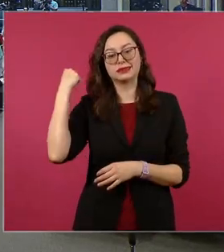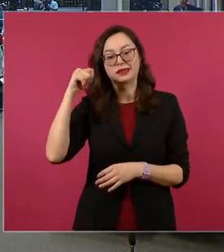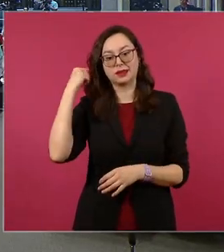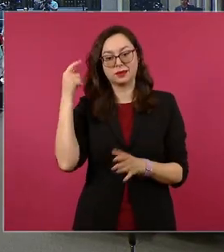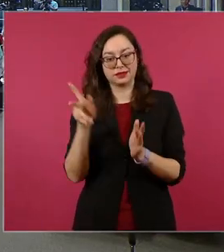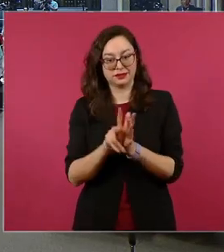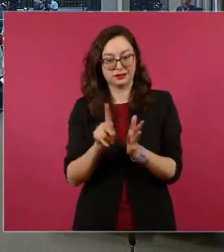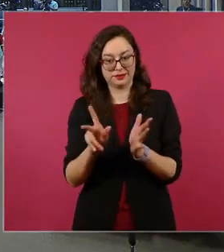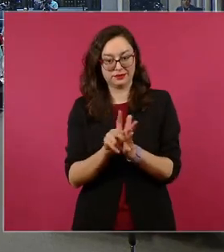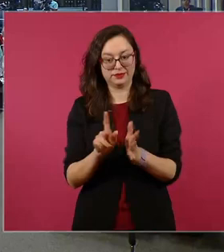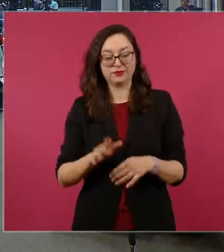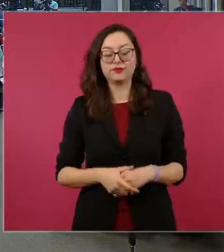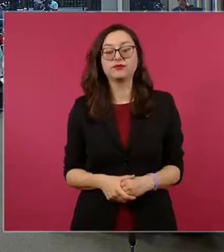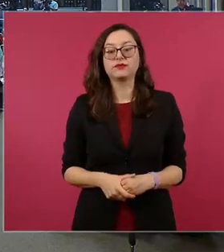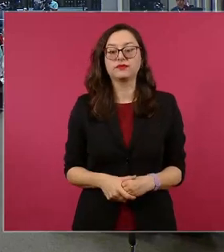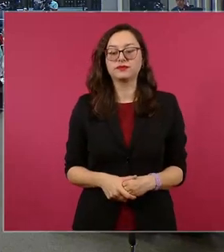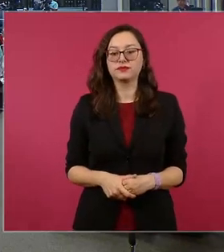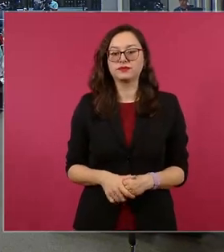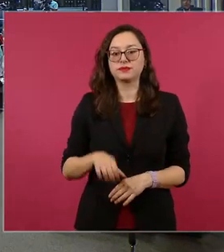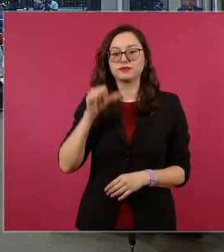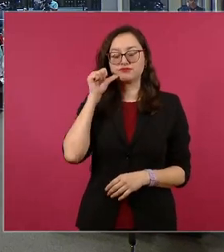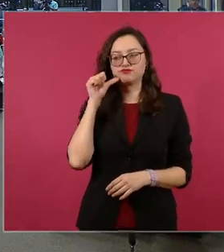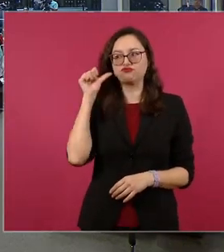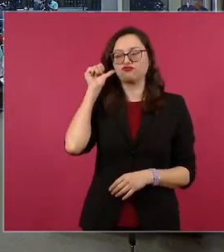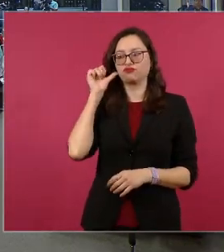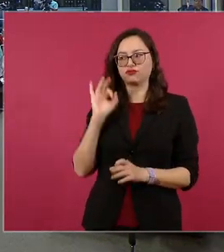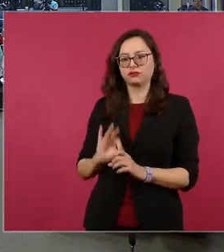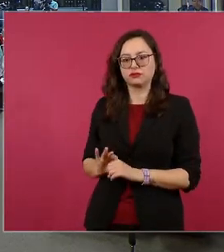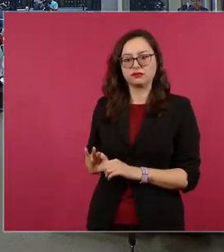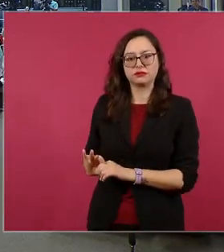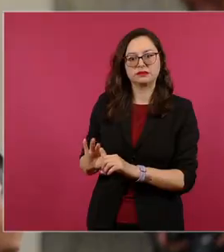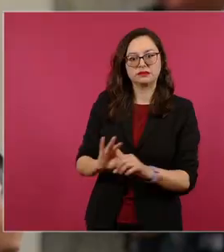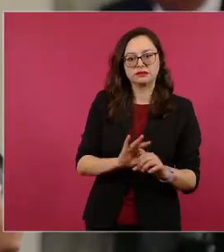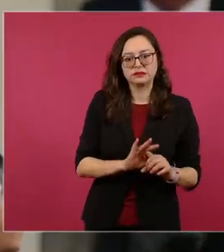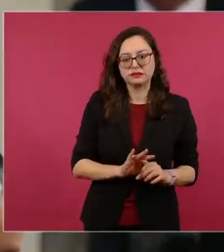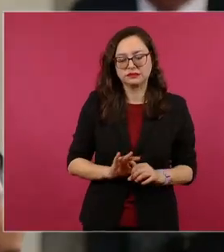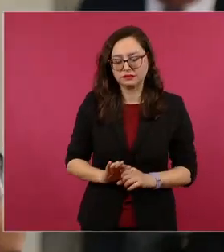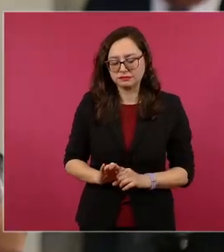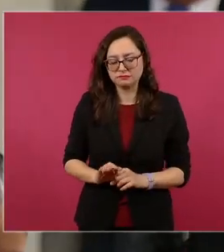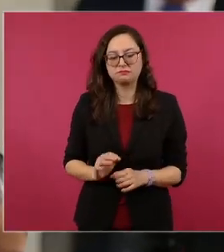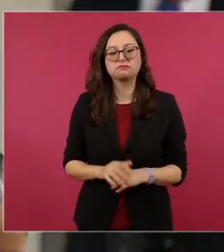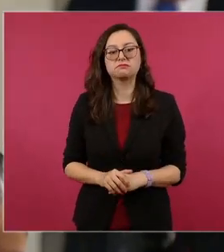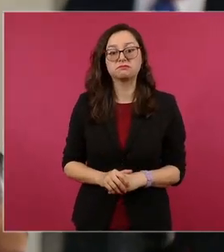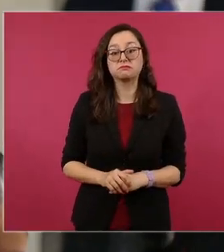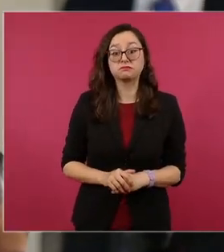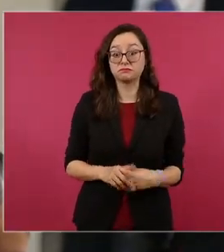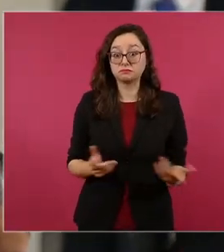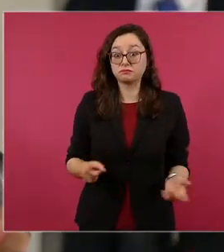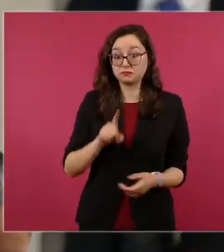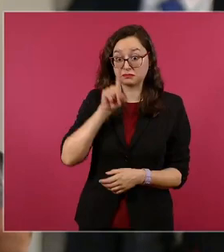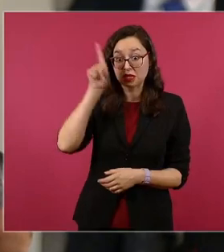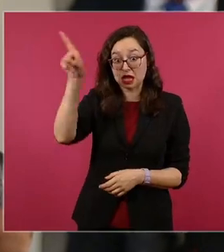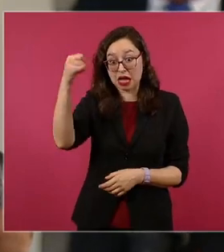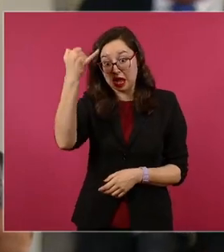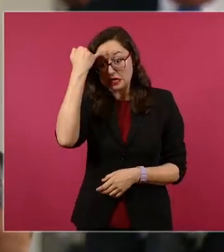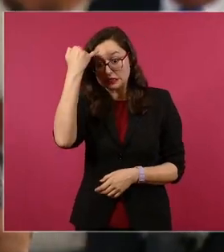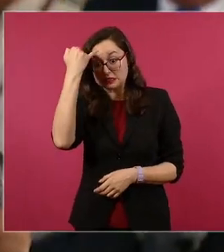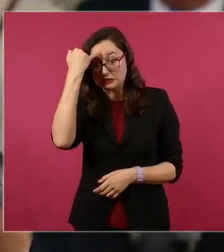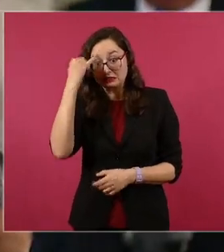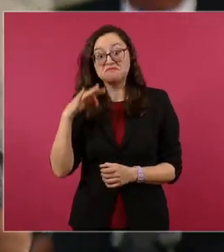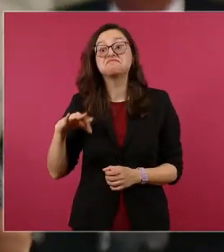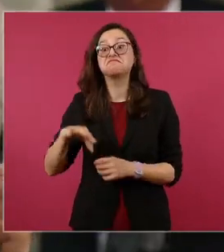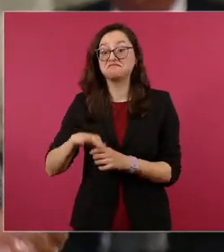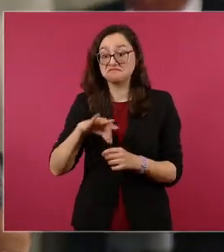retomando el escenario que ocurrió ayer en México, quiero poner de paralelo que también hubo elecciones en India, en el cual